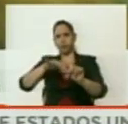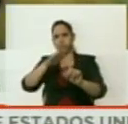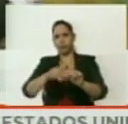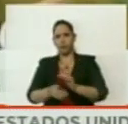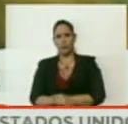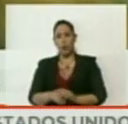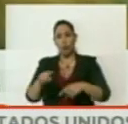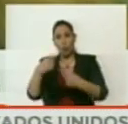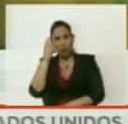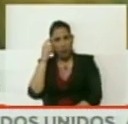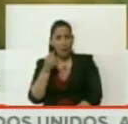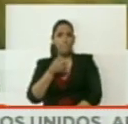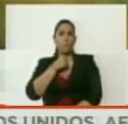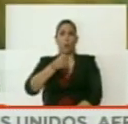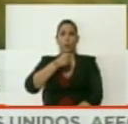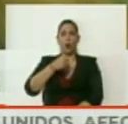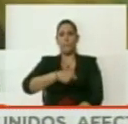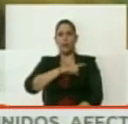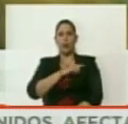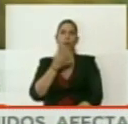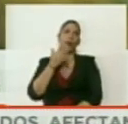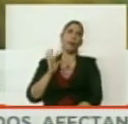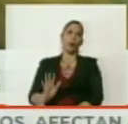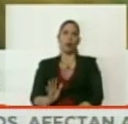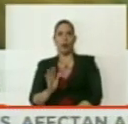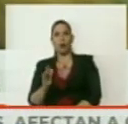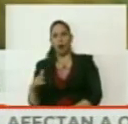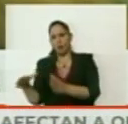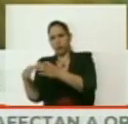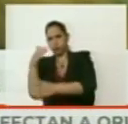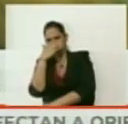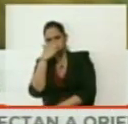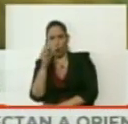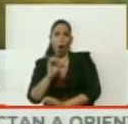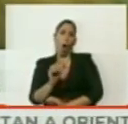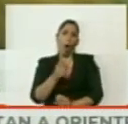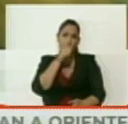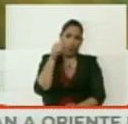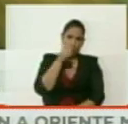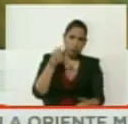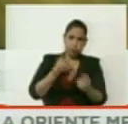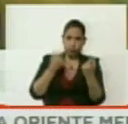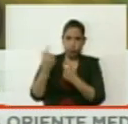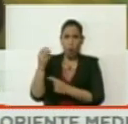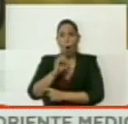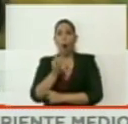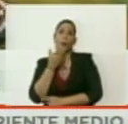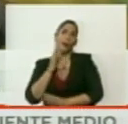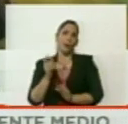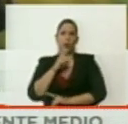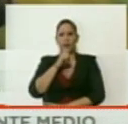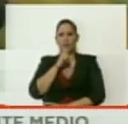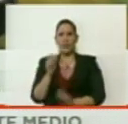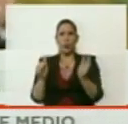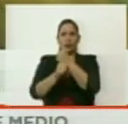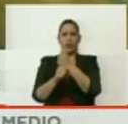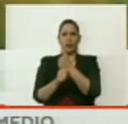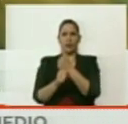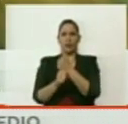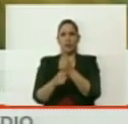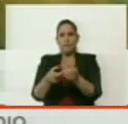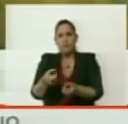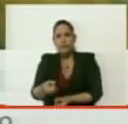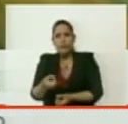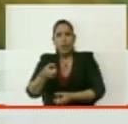Todos los días la prensa española, que si la banda criminal, que si los narcotraficantes, que si qué difícil es conseguir un grano de